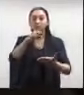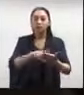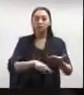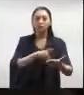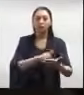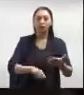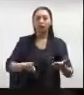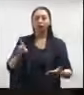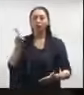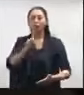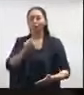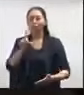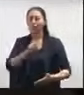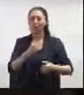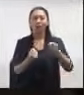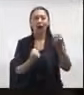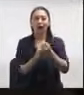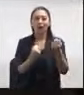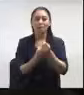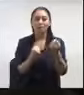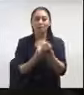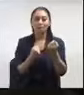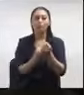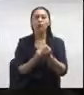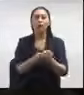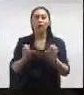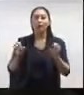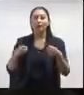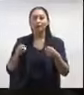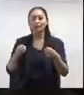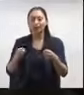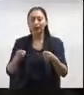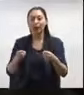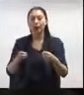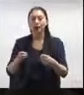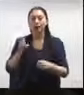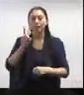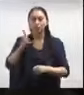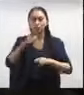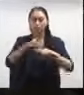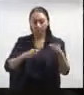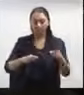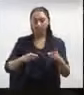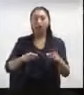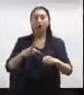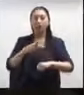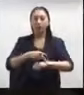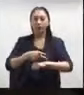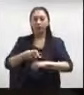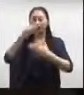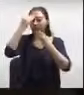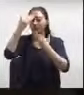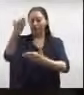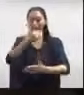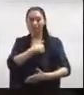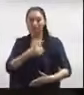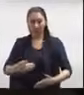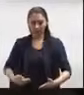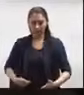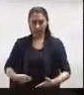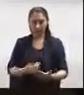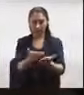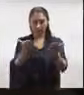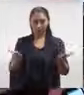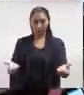contra de que se autorice de que el pleno se reúna a las 2:30 de la tarde. Gracias, presidente. Honorable pleno.